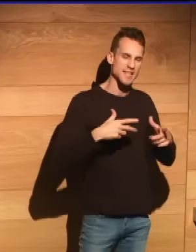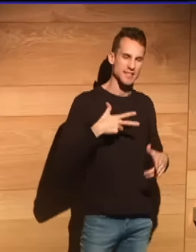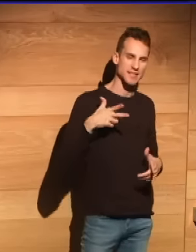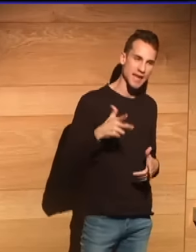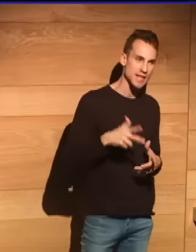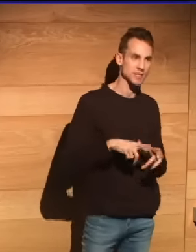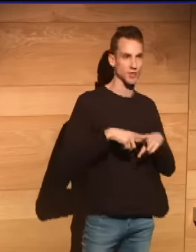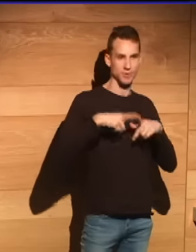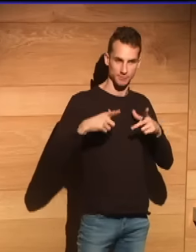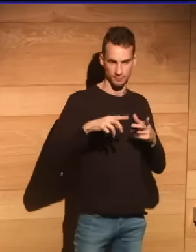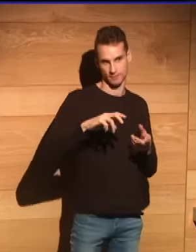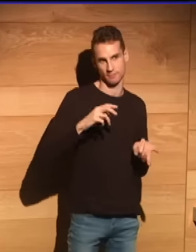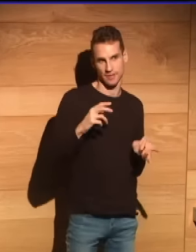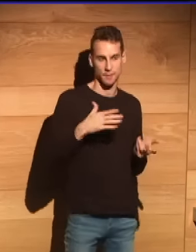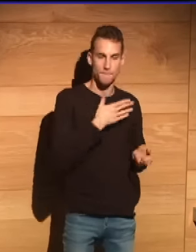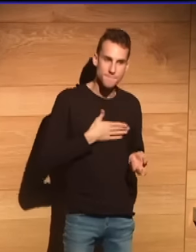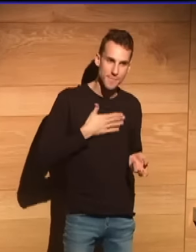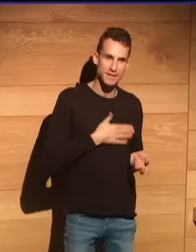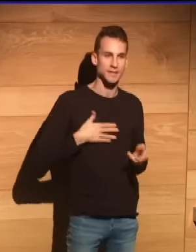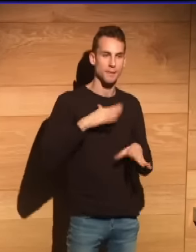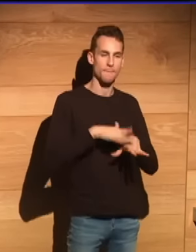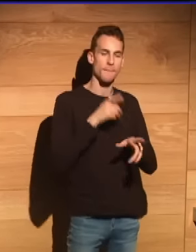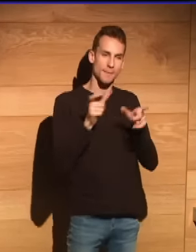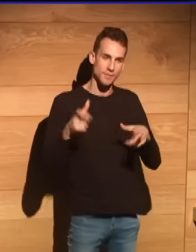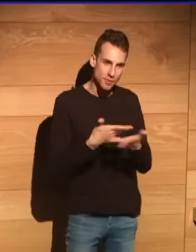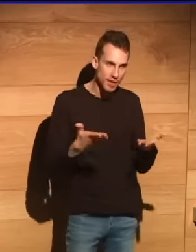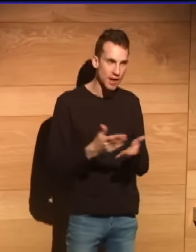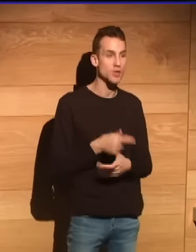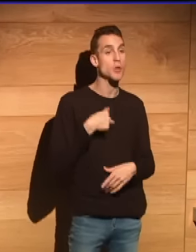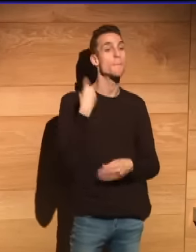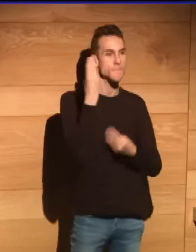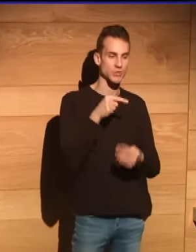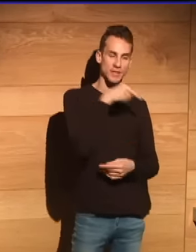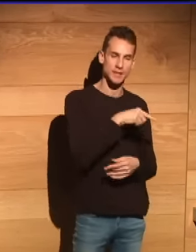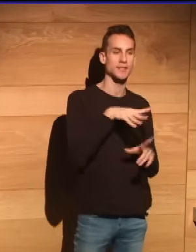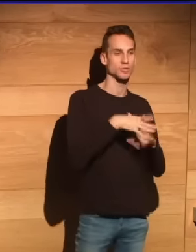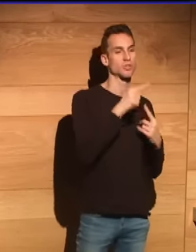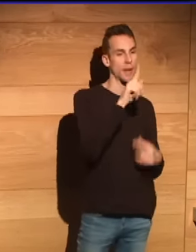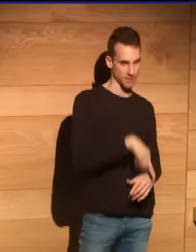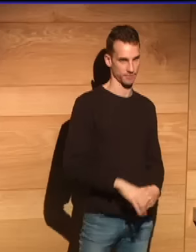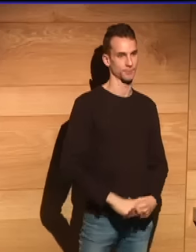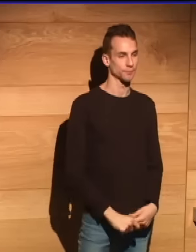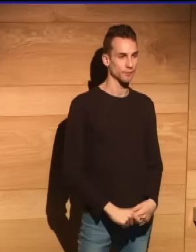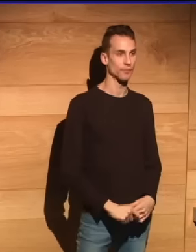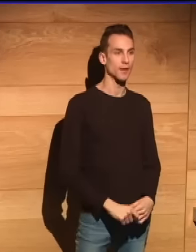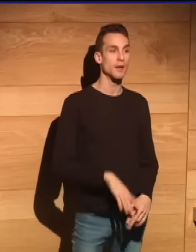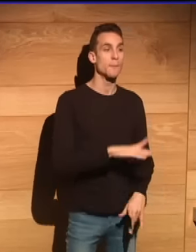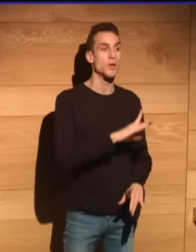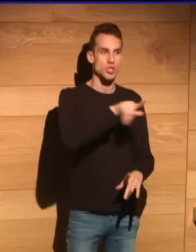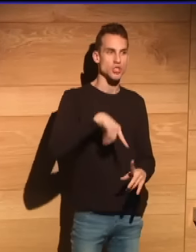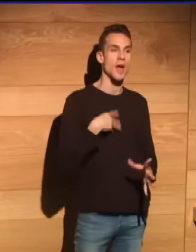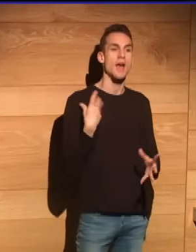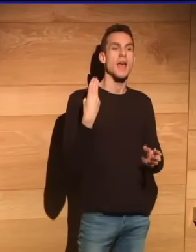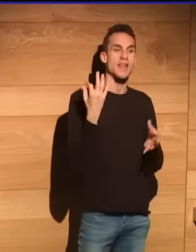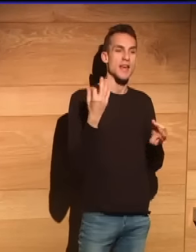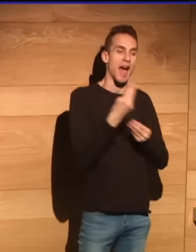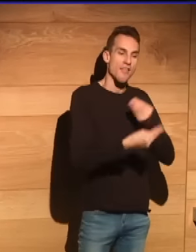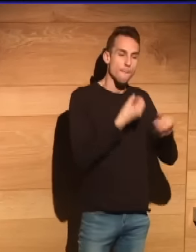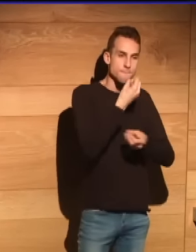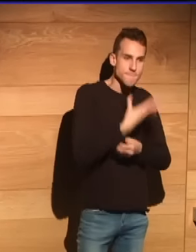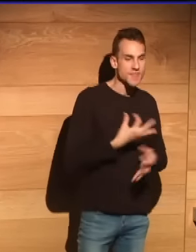en mayor bienestar para los ciudadanos, también creo que esta lo va a hacer, ¿no? Pero tenemos de hacerlo bien a la primera, porque no